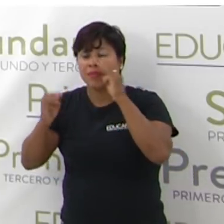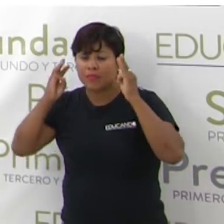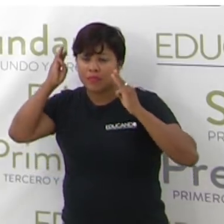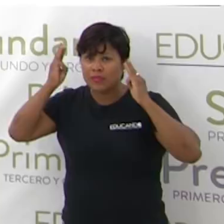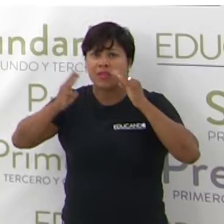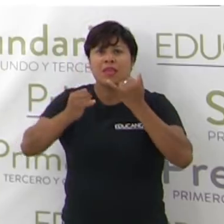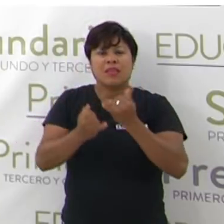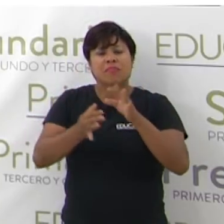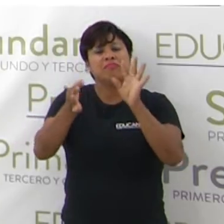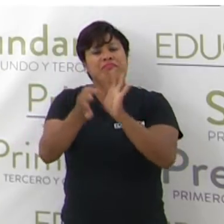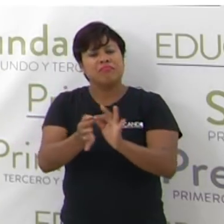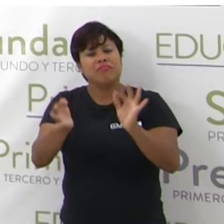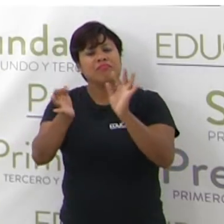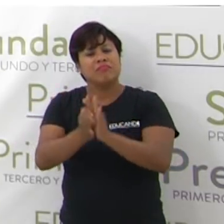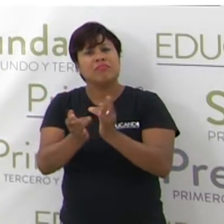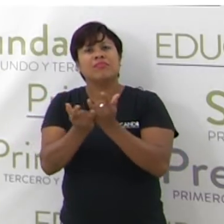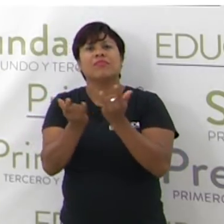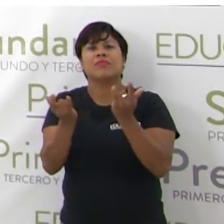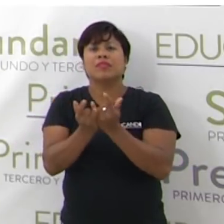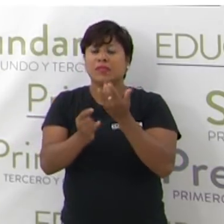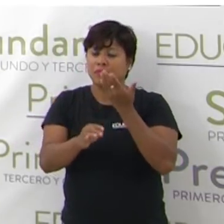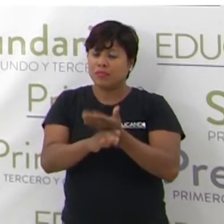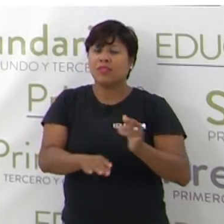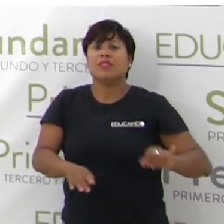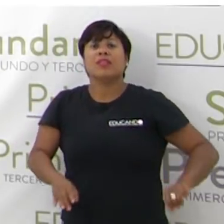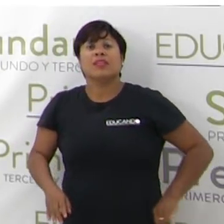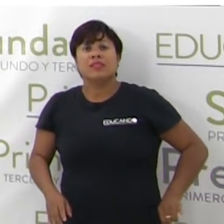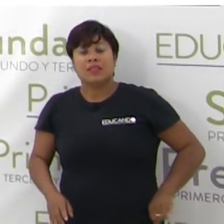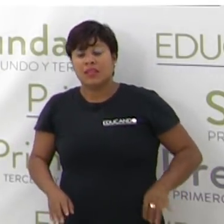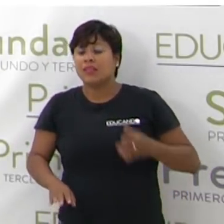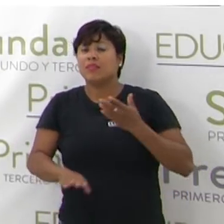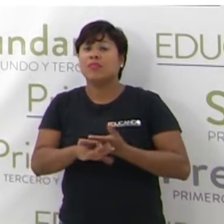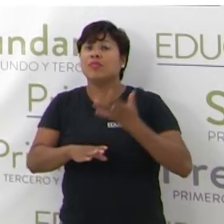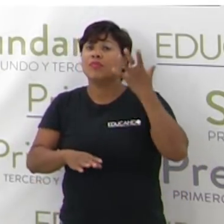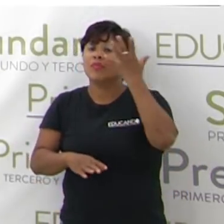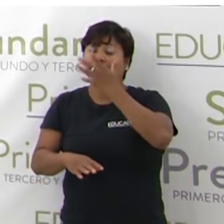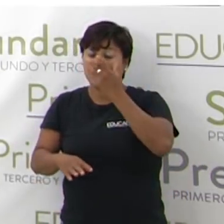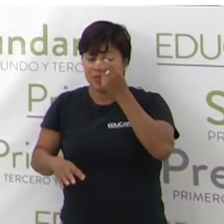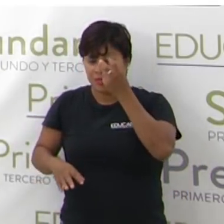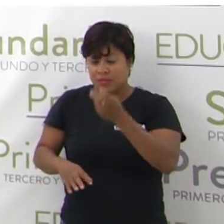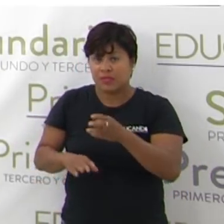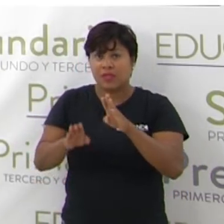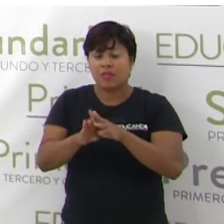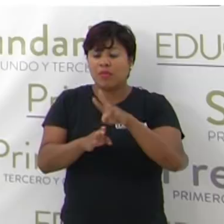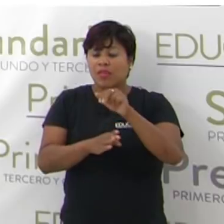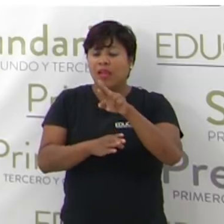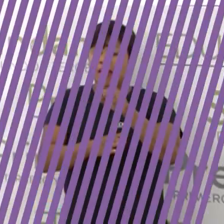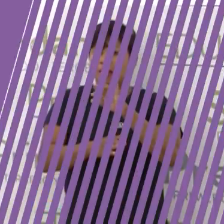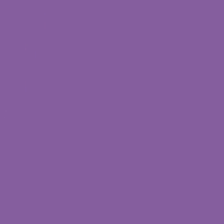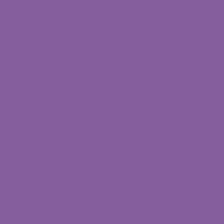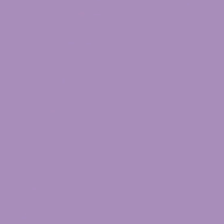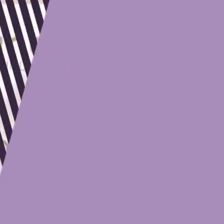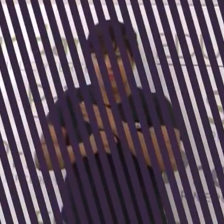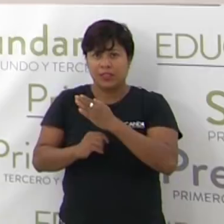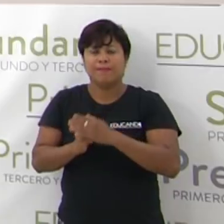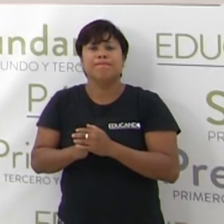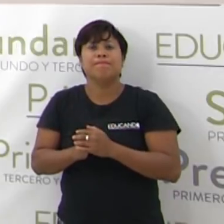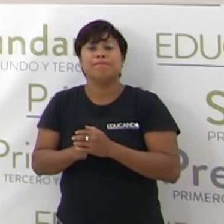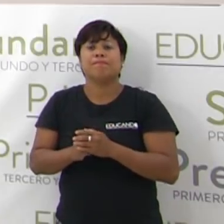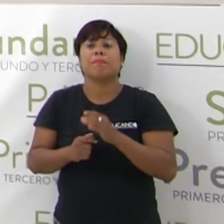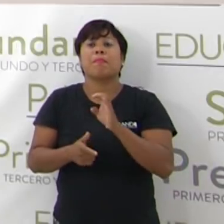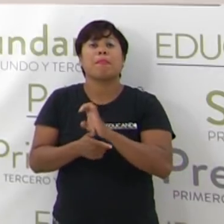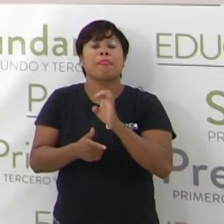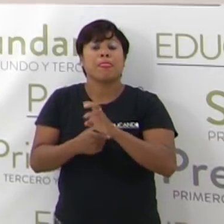cuentan historias. Es muy interesante, muy bonito, una profesión muy bonita, la de la narración. Bueno, entonces esto